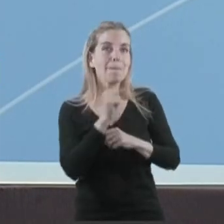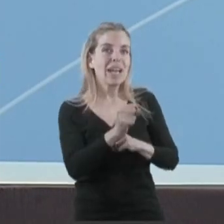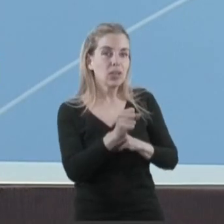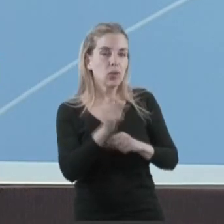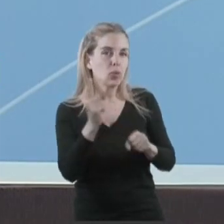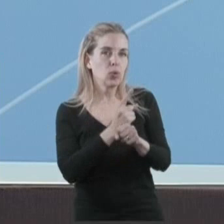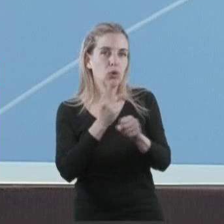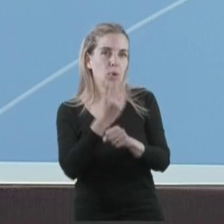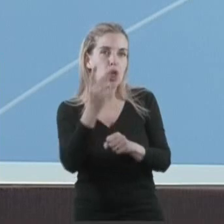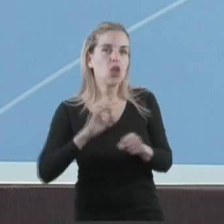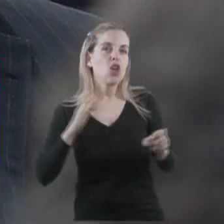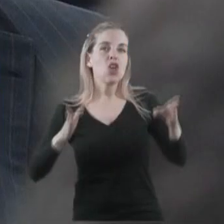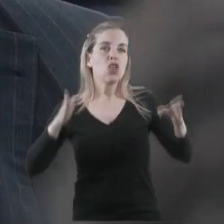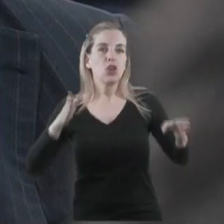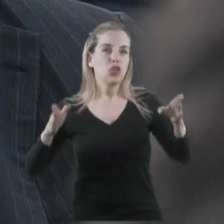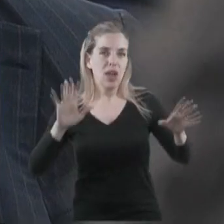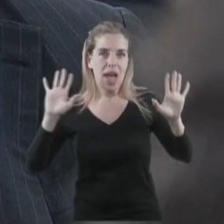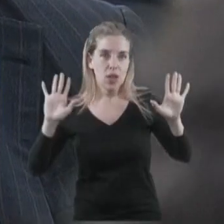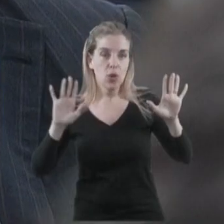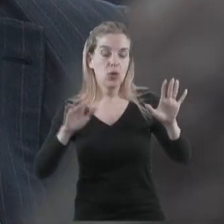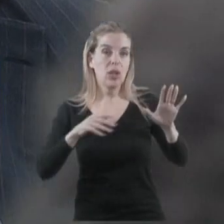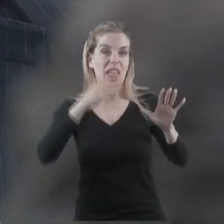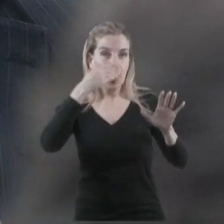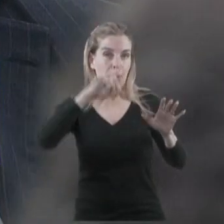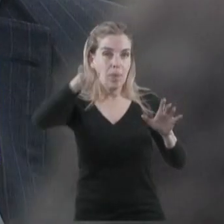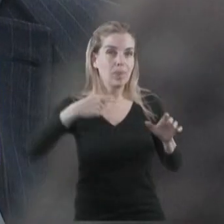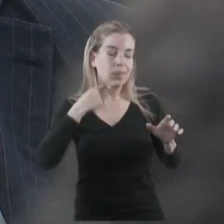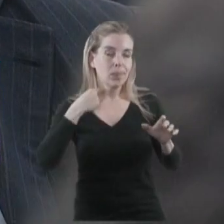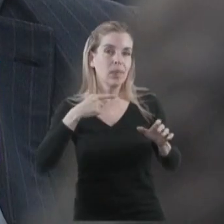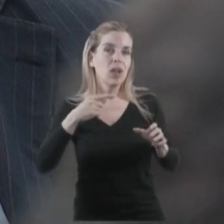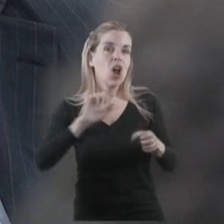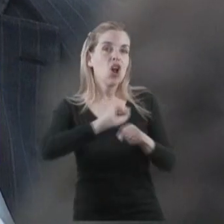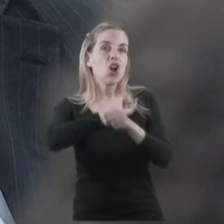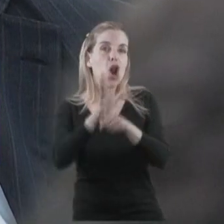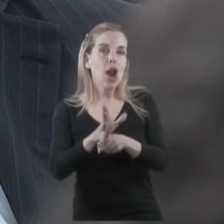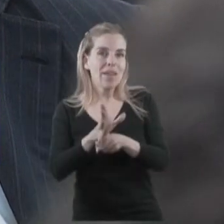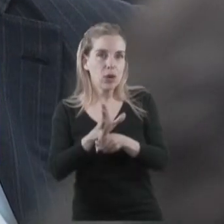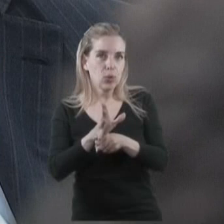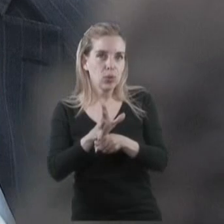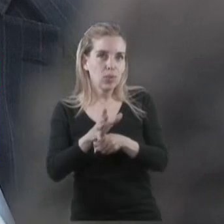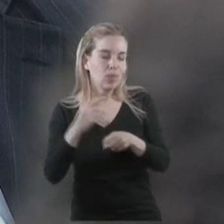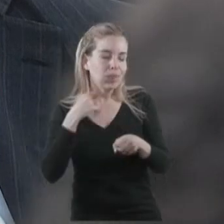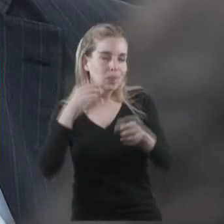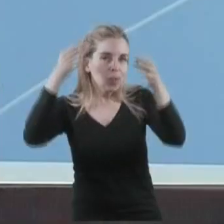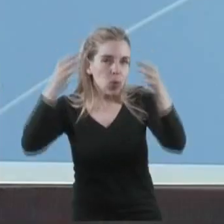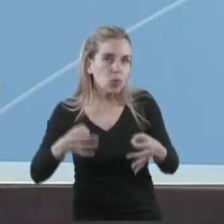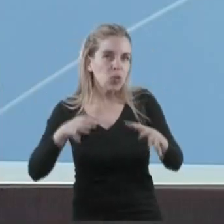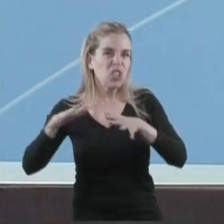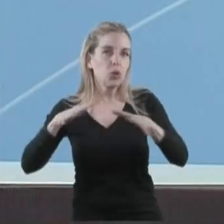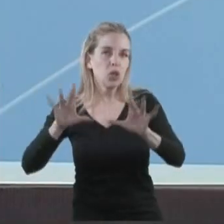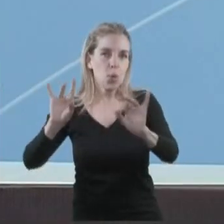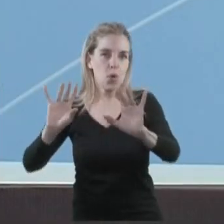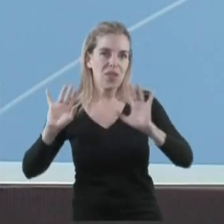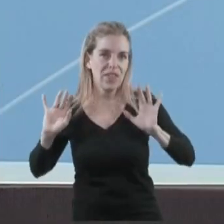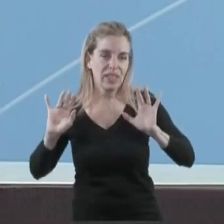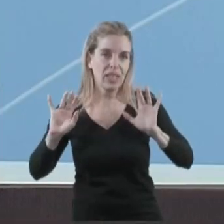cual, como a todo el mundo, le llegó una pandemia, que no es lo mismo que llegue una pandemia a una situación en la cual se